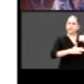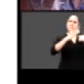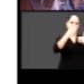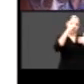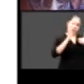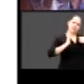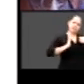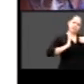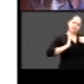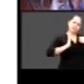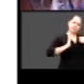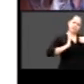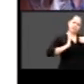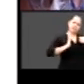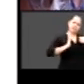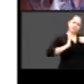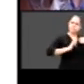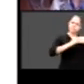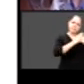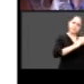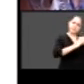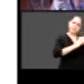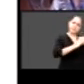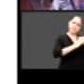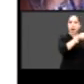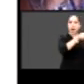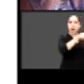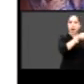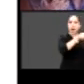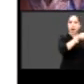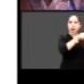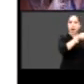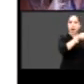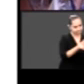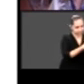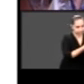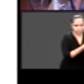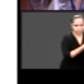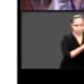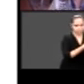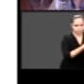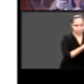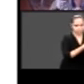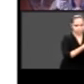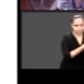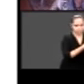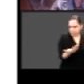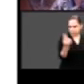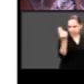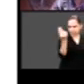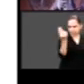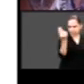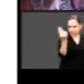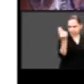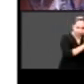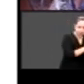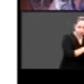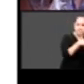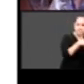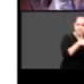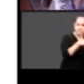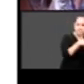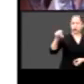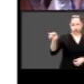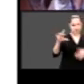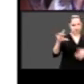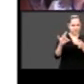ayudemos a jugar o le prestemos atención pero que como dice Toño hagamos una expresión facial o algún